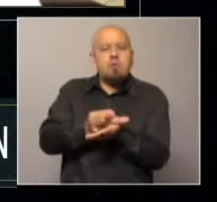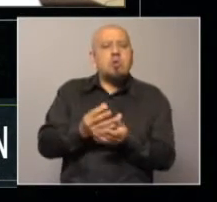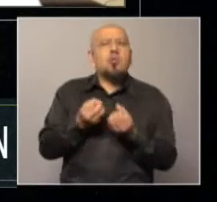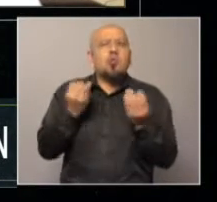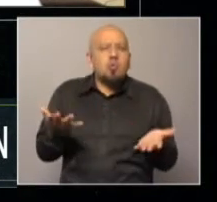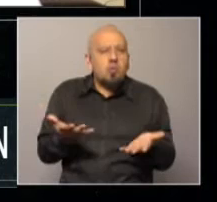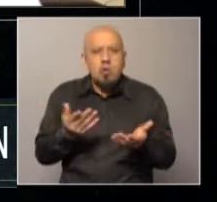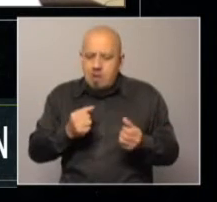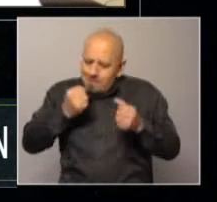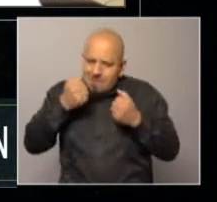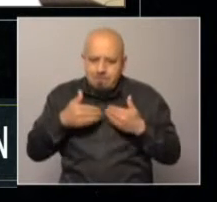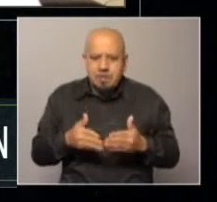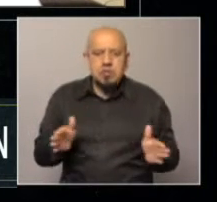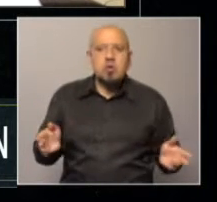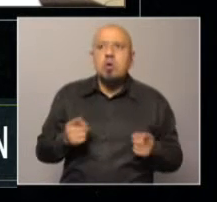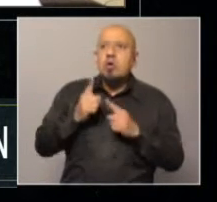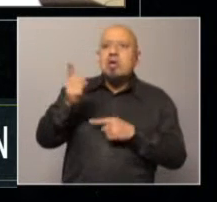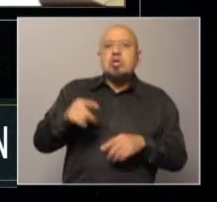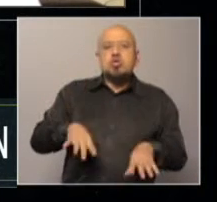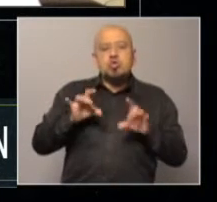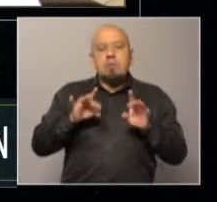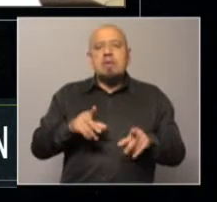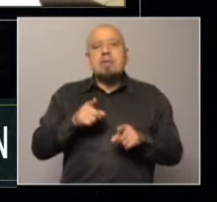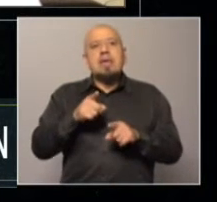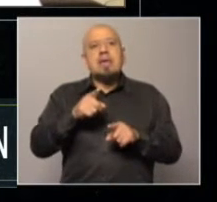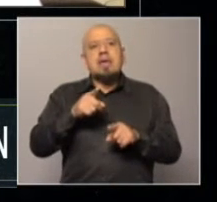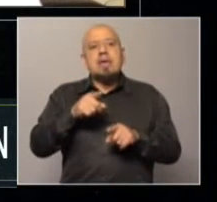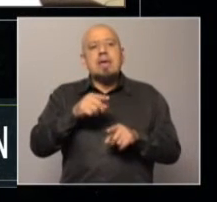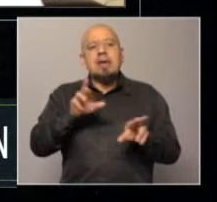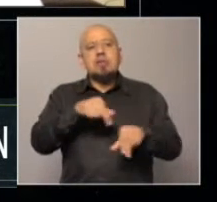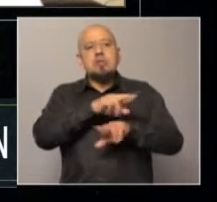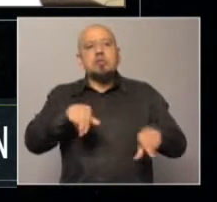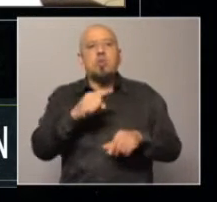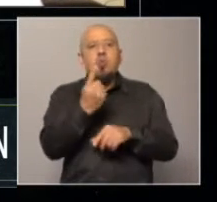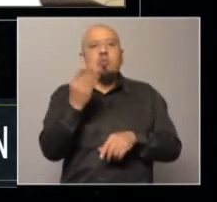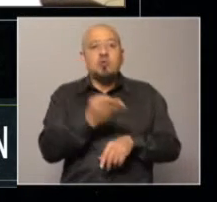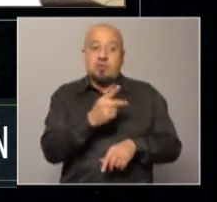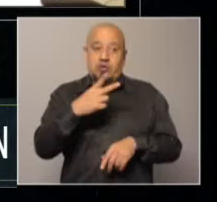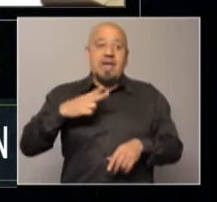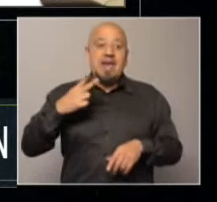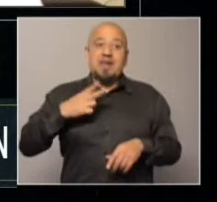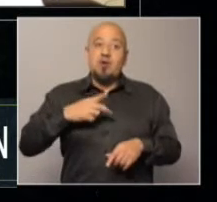que en el único lugar donde ganó el rechazo, el no apruebo, fue donde está ese 1% más rico.